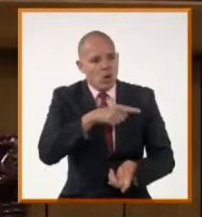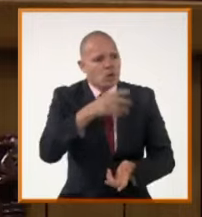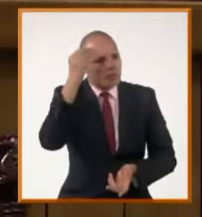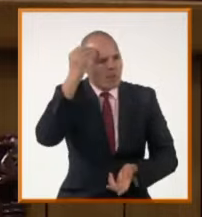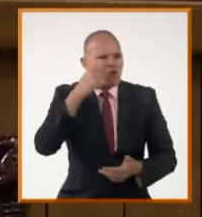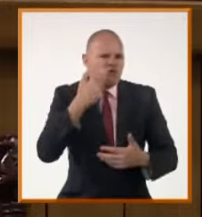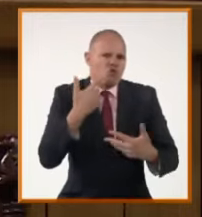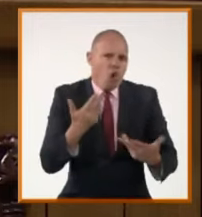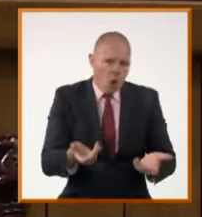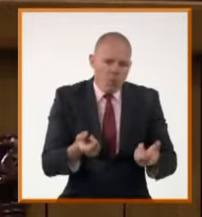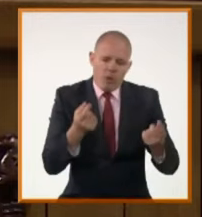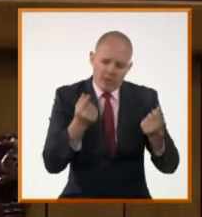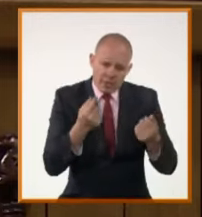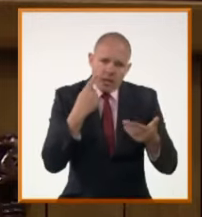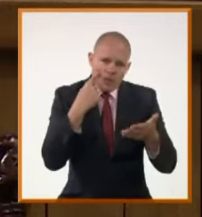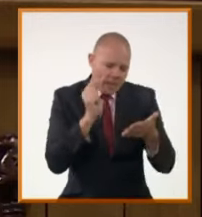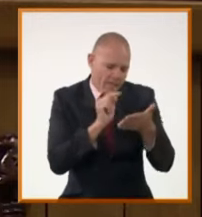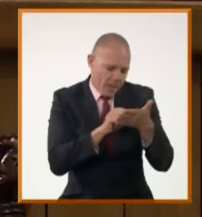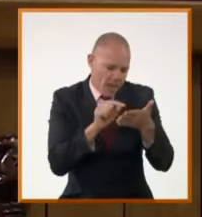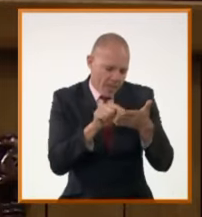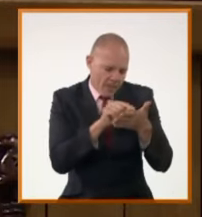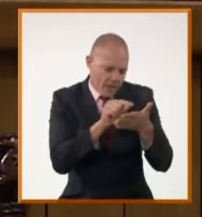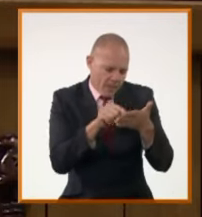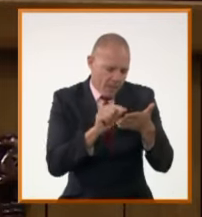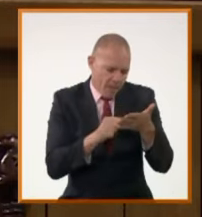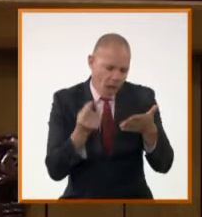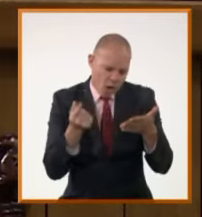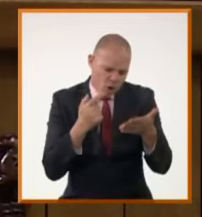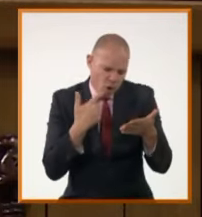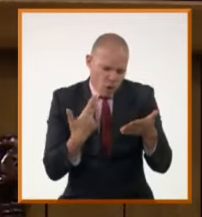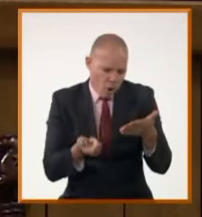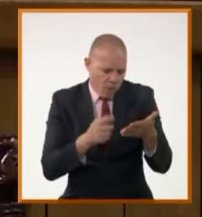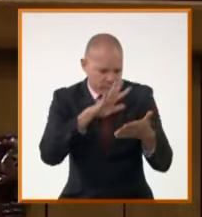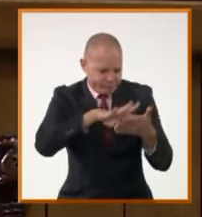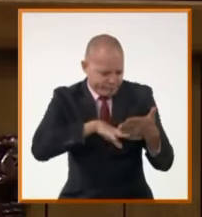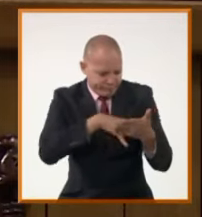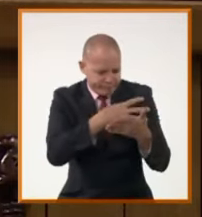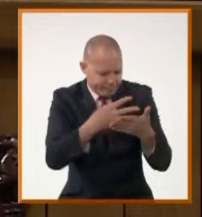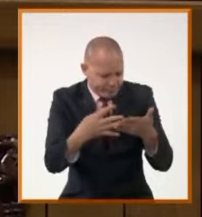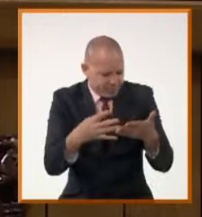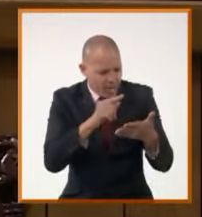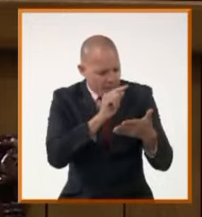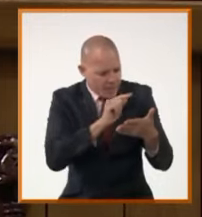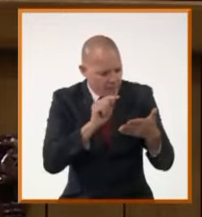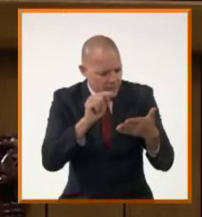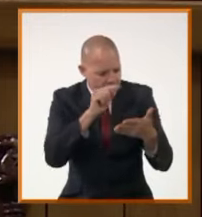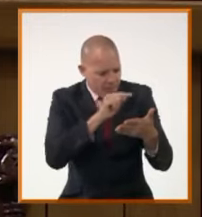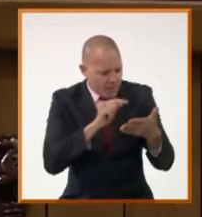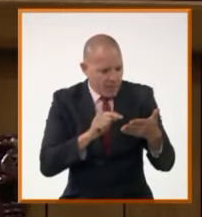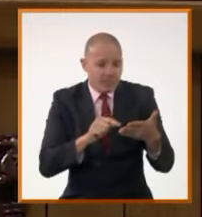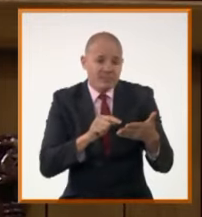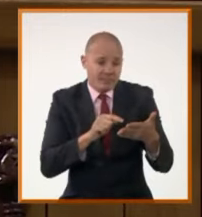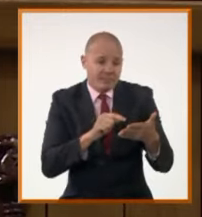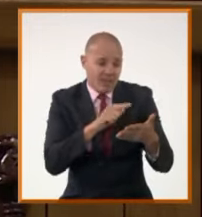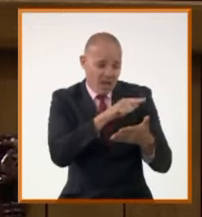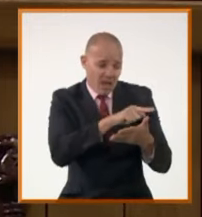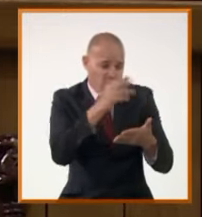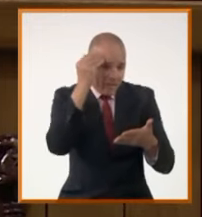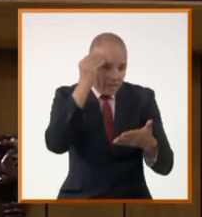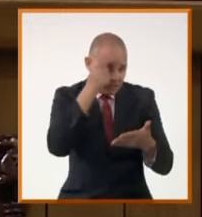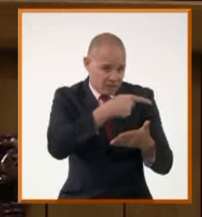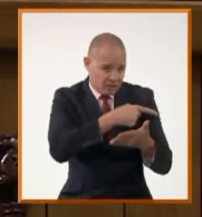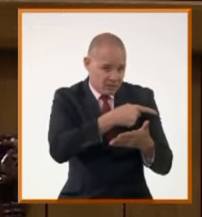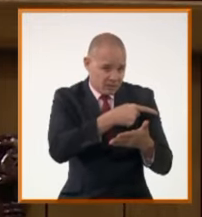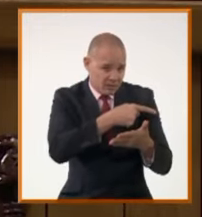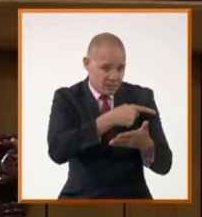recuperando progresivamente. Se irá llevando una parte de ella, de los gastos. Entonces, ese tema nosotros no